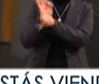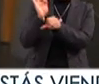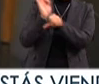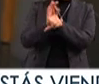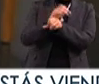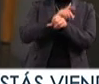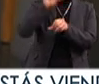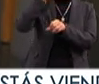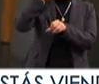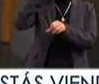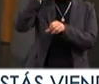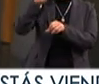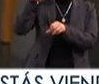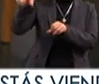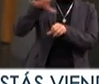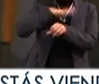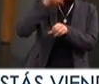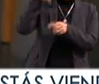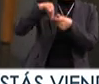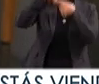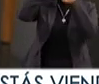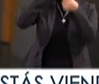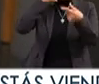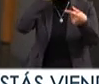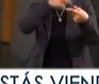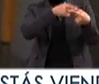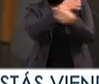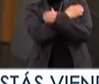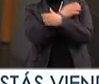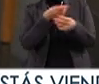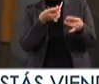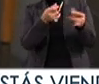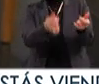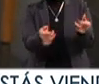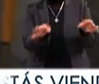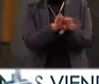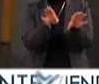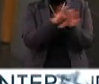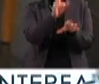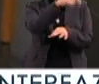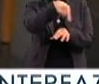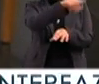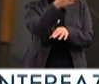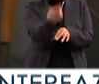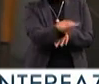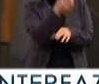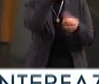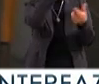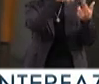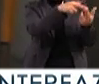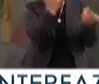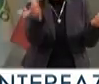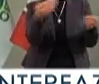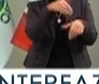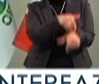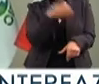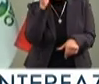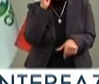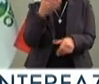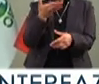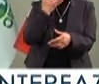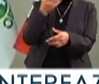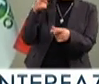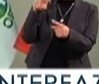Agenda 2030 está una educación de calidad. ¿Cómo va nuestra región en el cumplimiento de